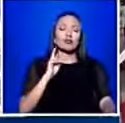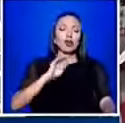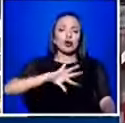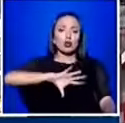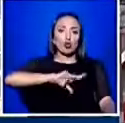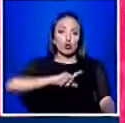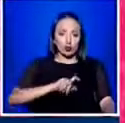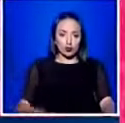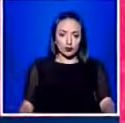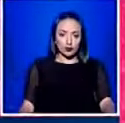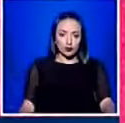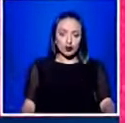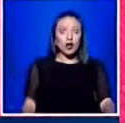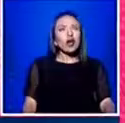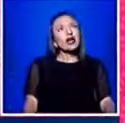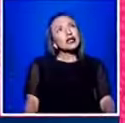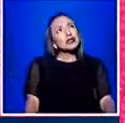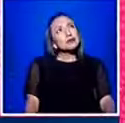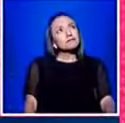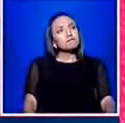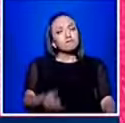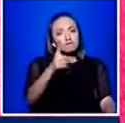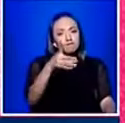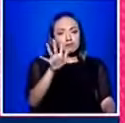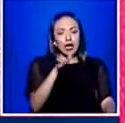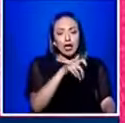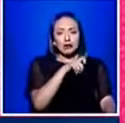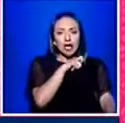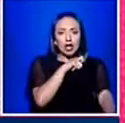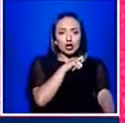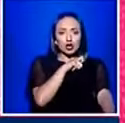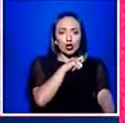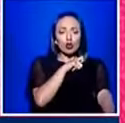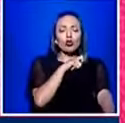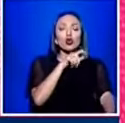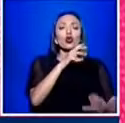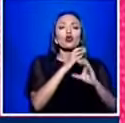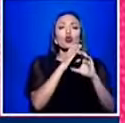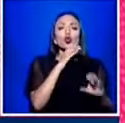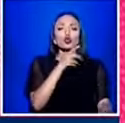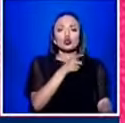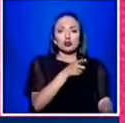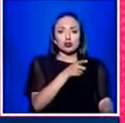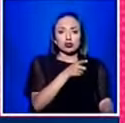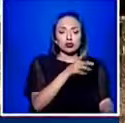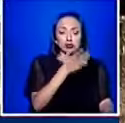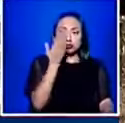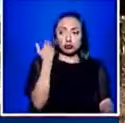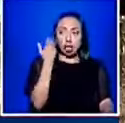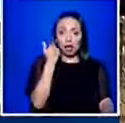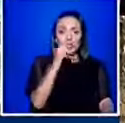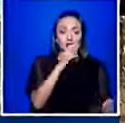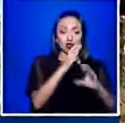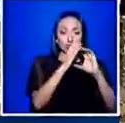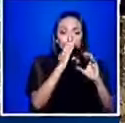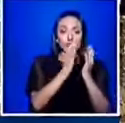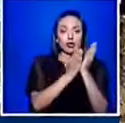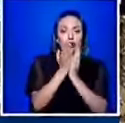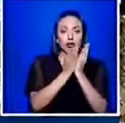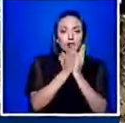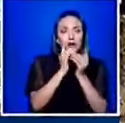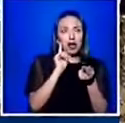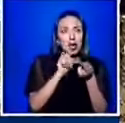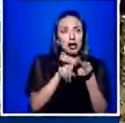asaltos. Tenemos ya asaltos que se ha dado a los integrados, a los buses, que los buses antiguamente nos daban el servicio hasta